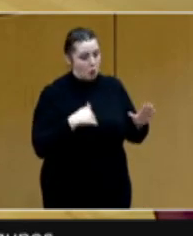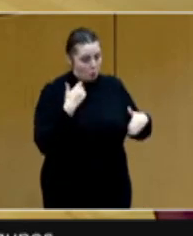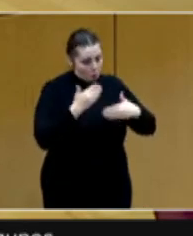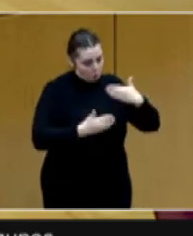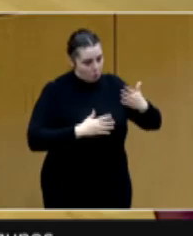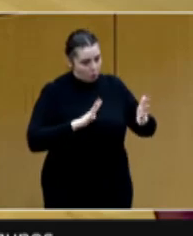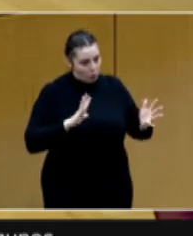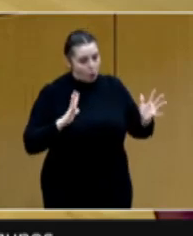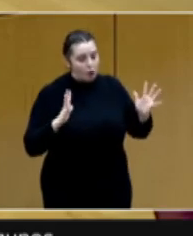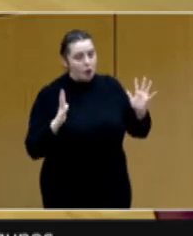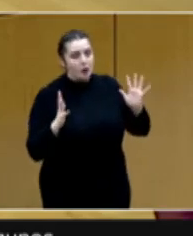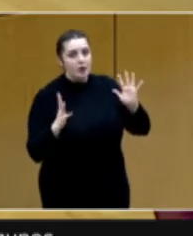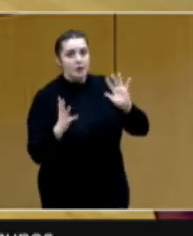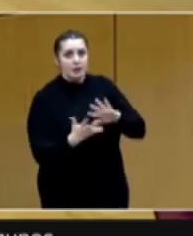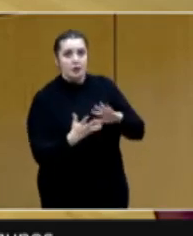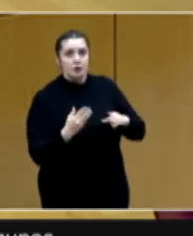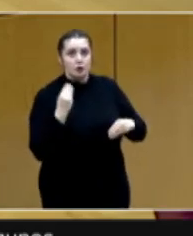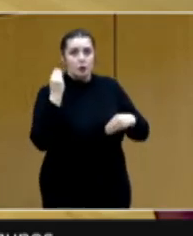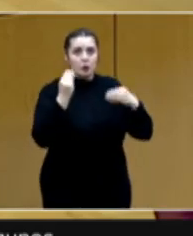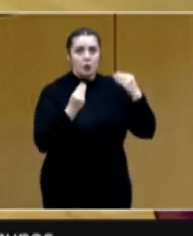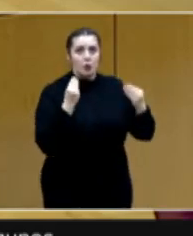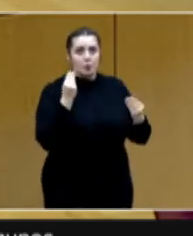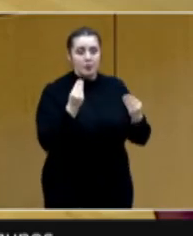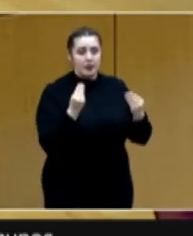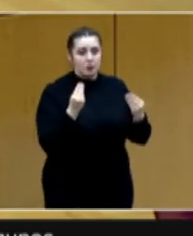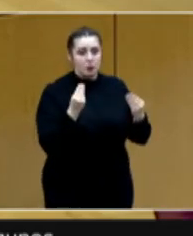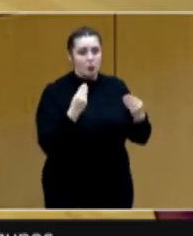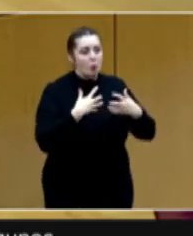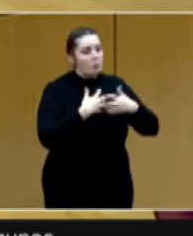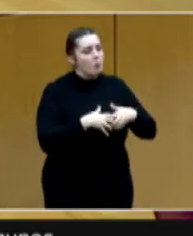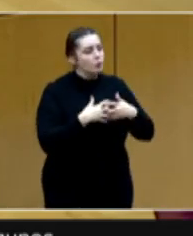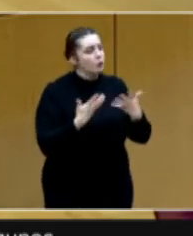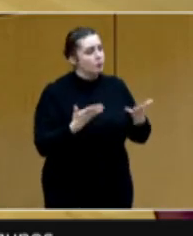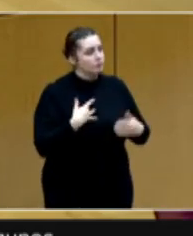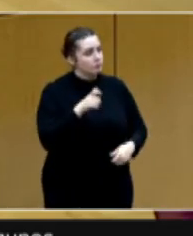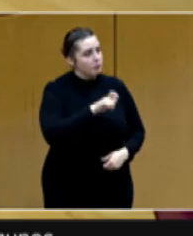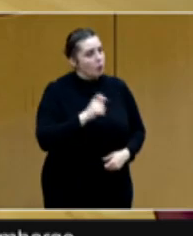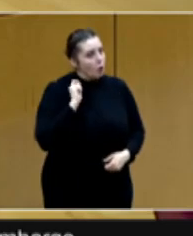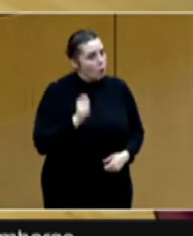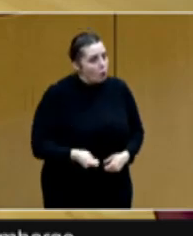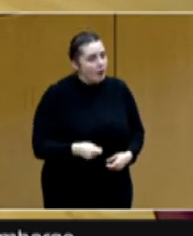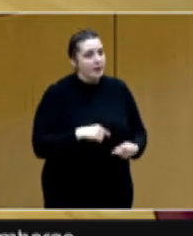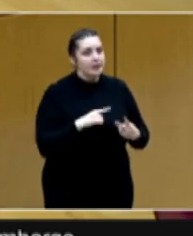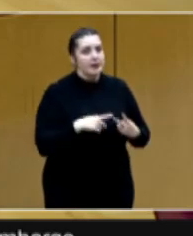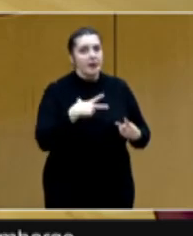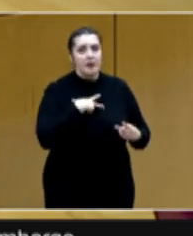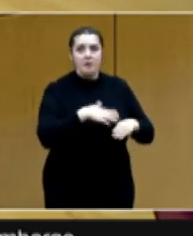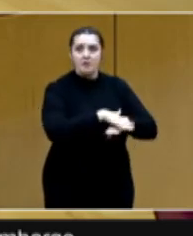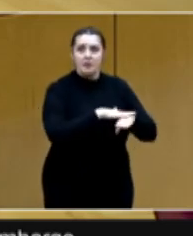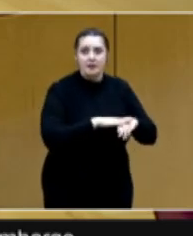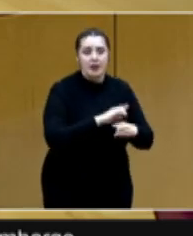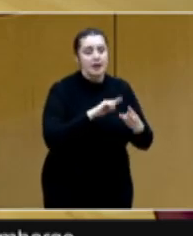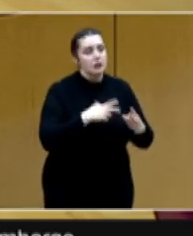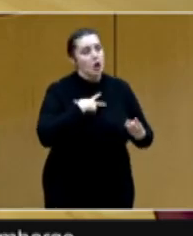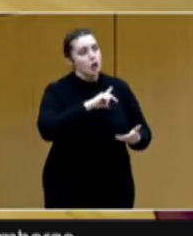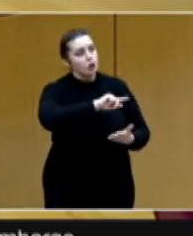creo que los motores principales son los jueces los fiscales los notarios